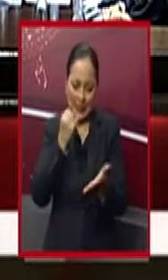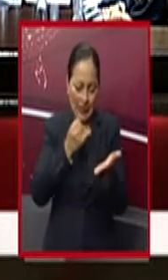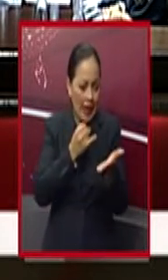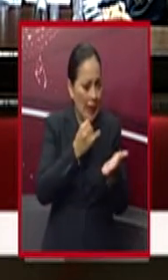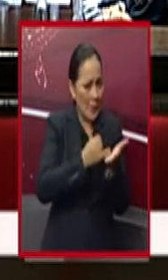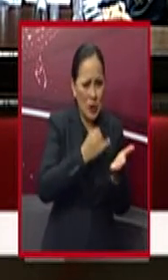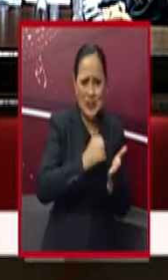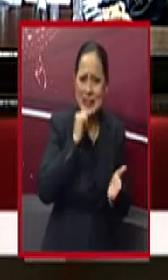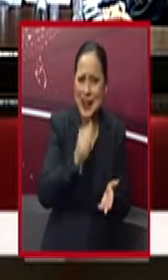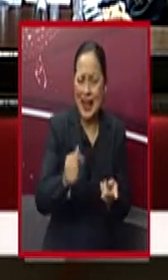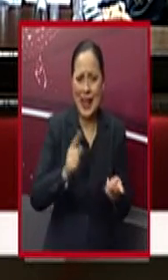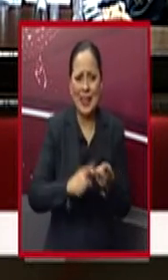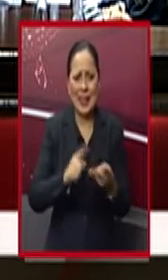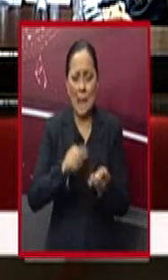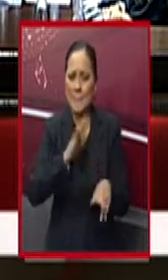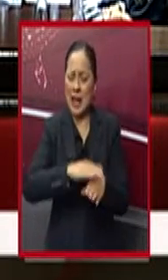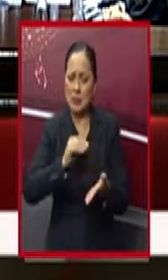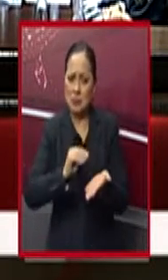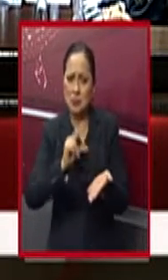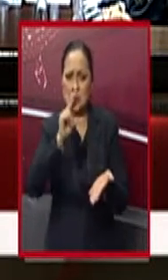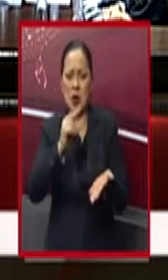ni aumento de los existentes.